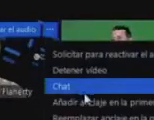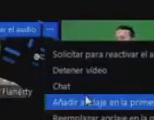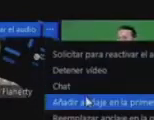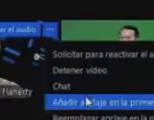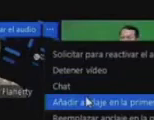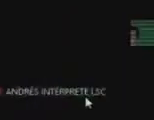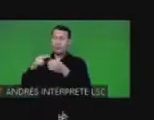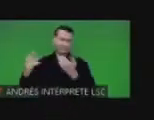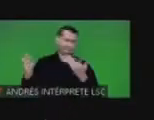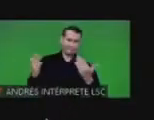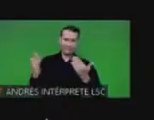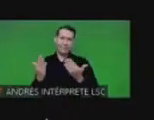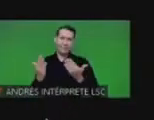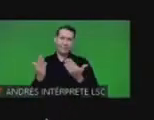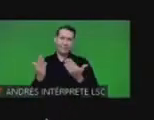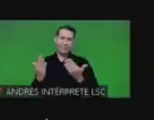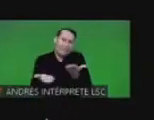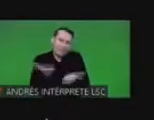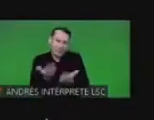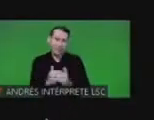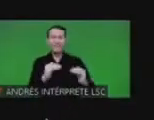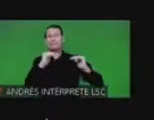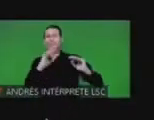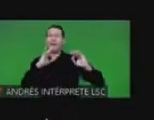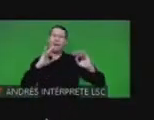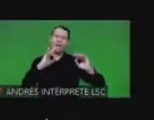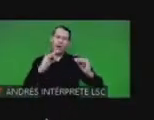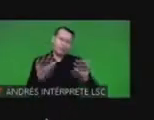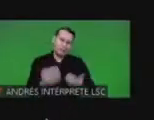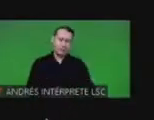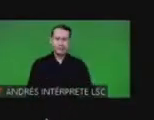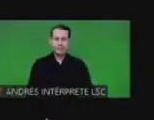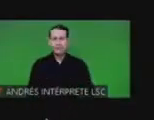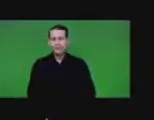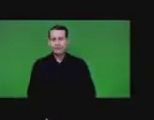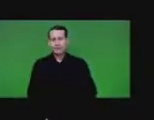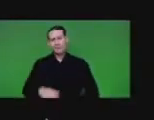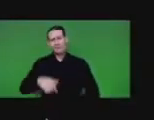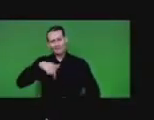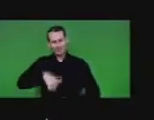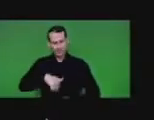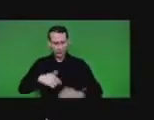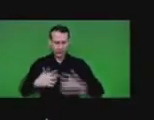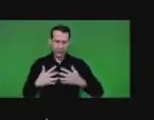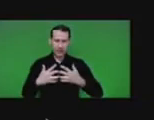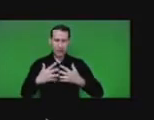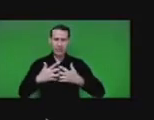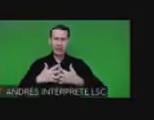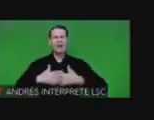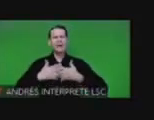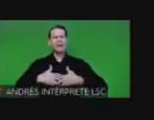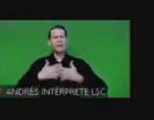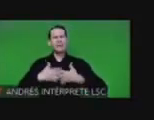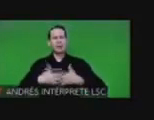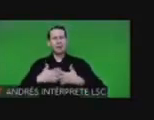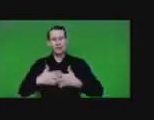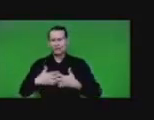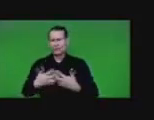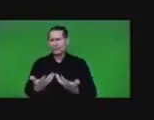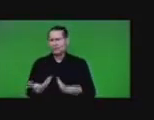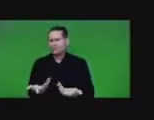en donde está el usuario. Tenemos como empresa multinacional usuarios y clientes en